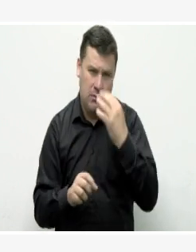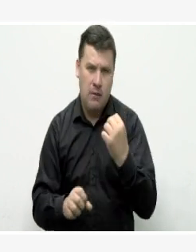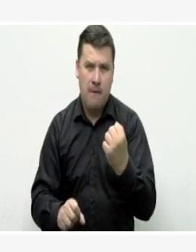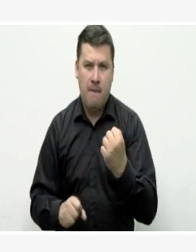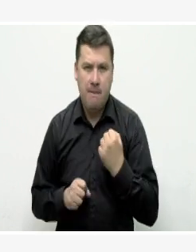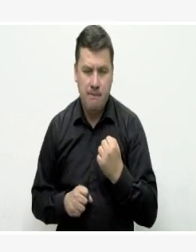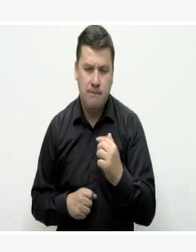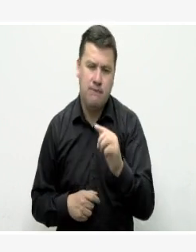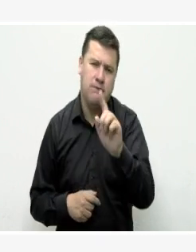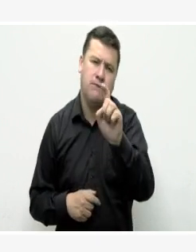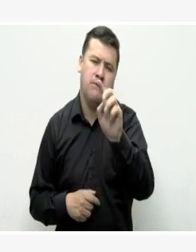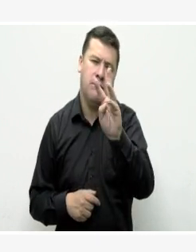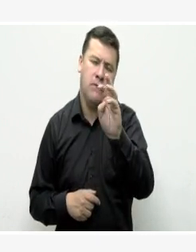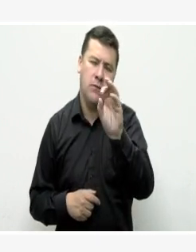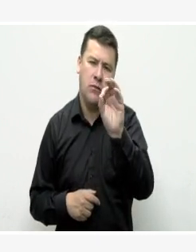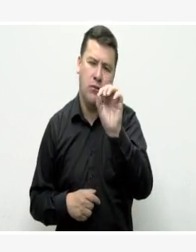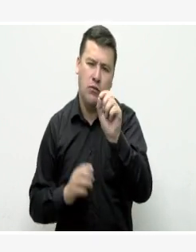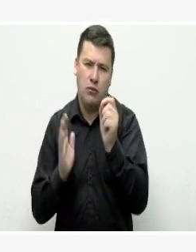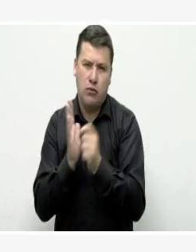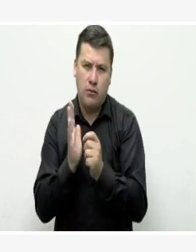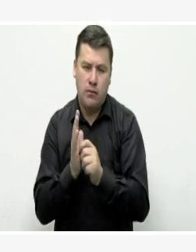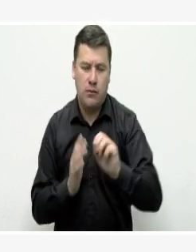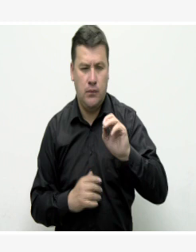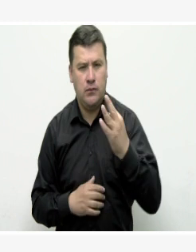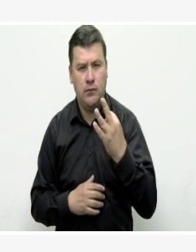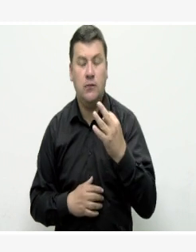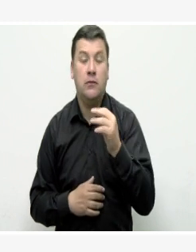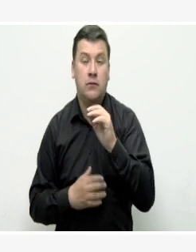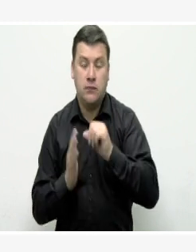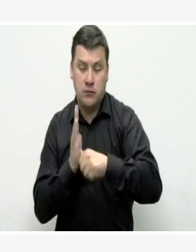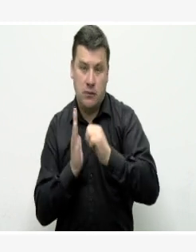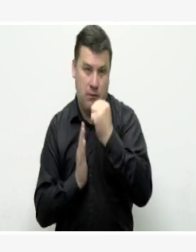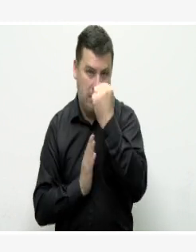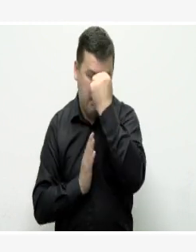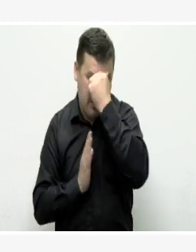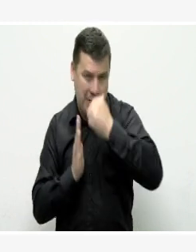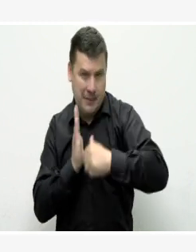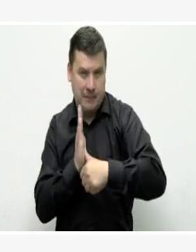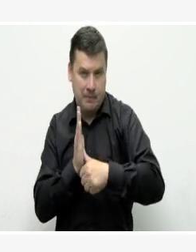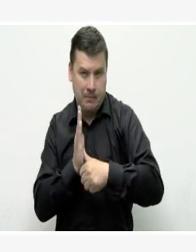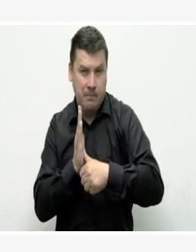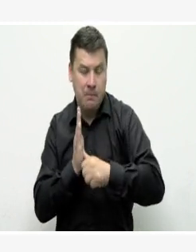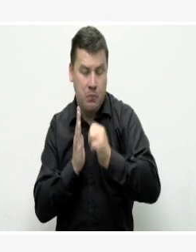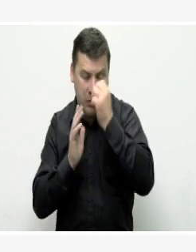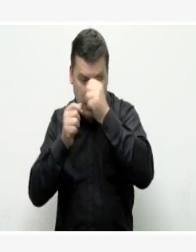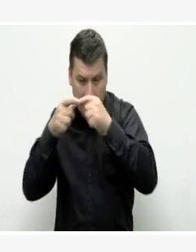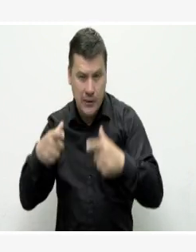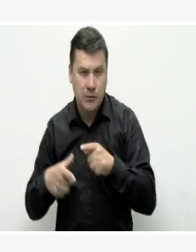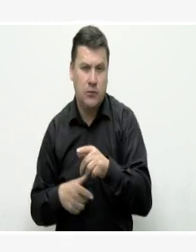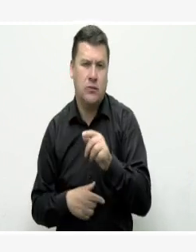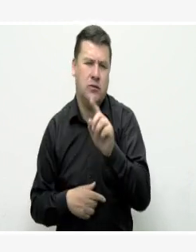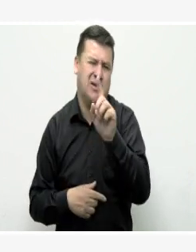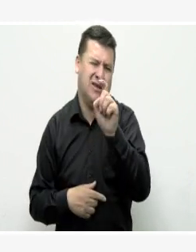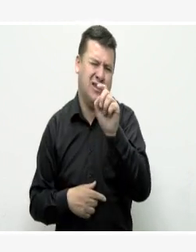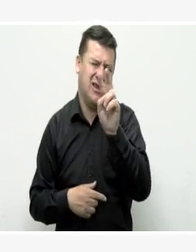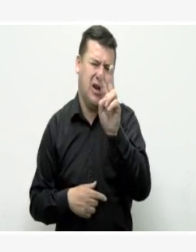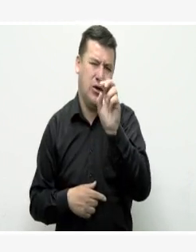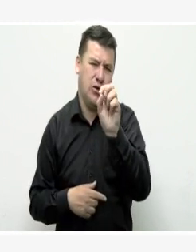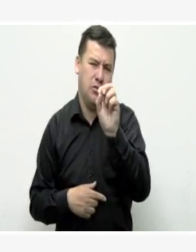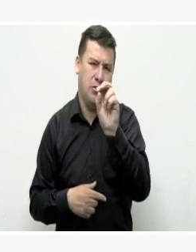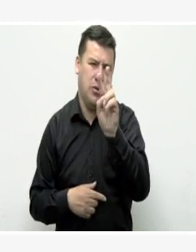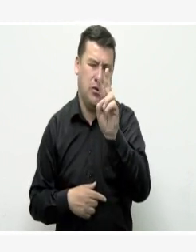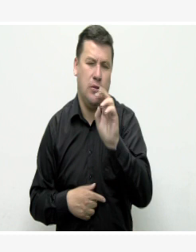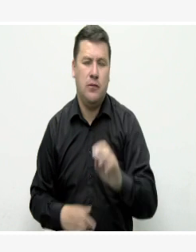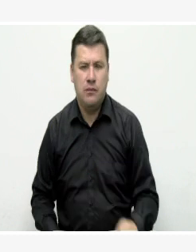Nacional, 68 puntos. Tercera, Registraduría Nacional del Estado Civil, con 62 puntos.